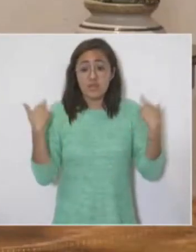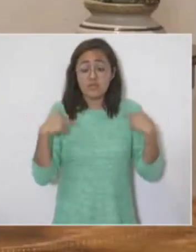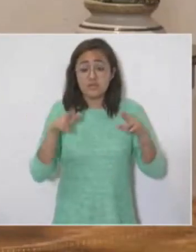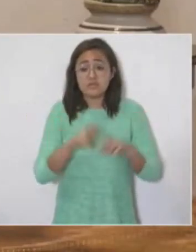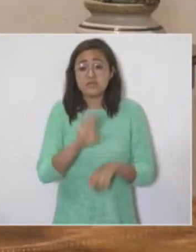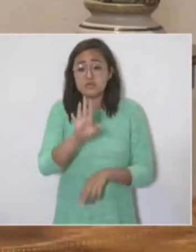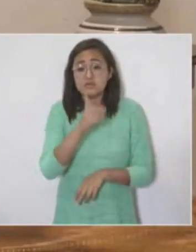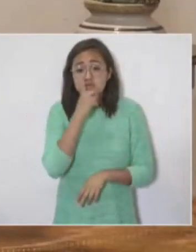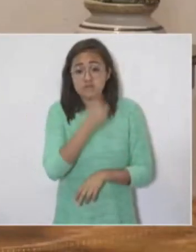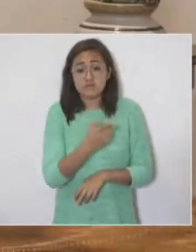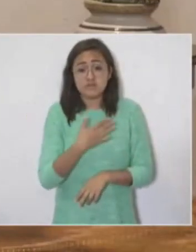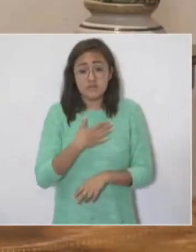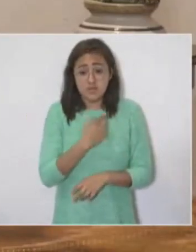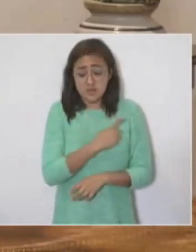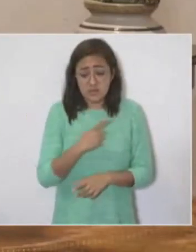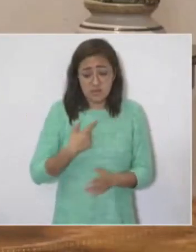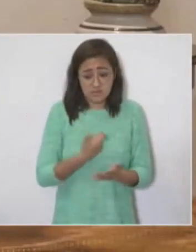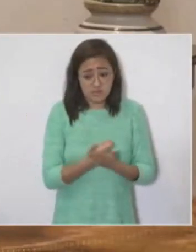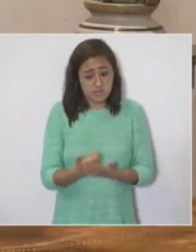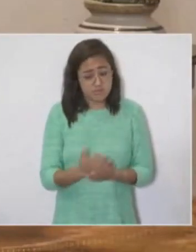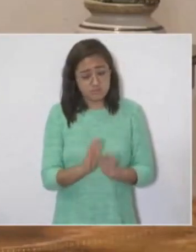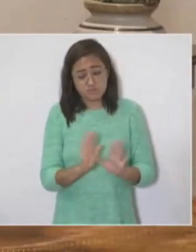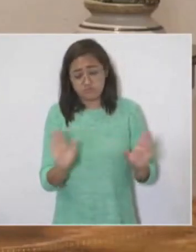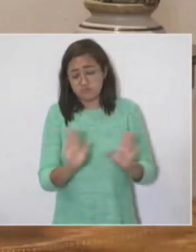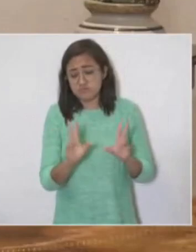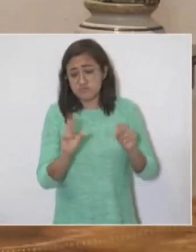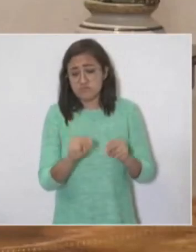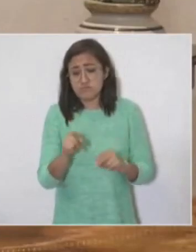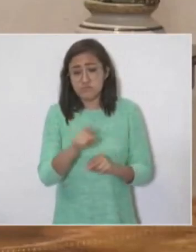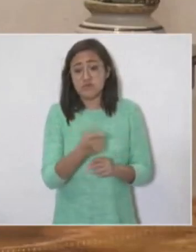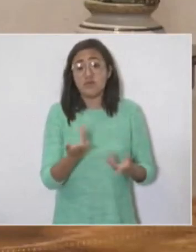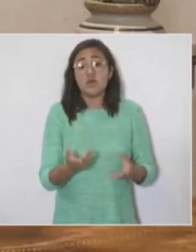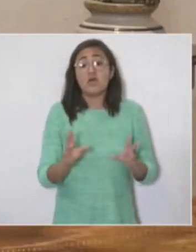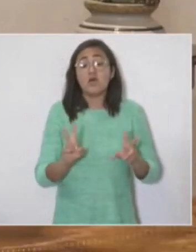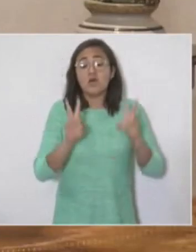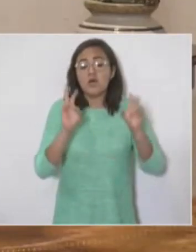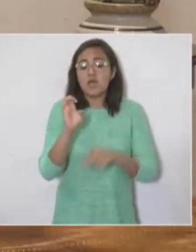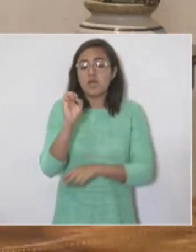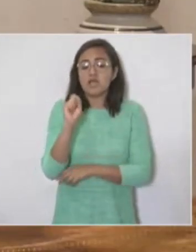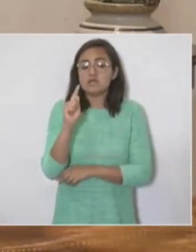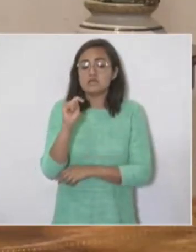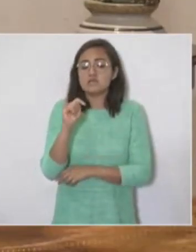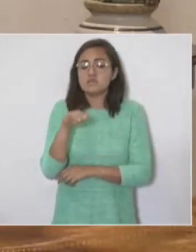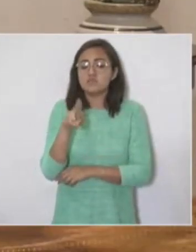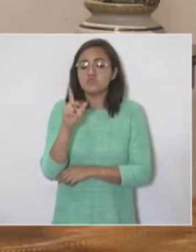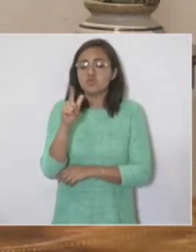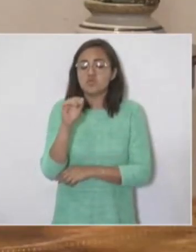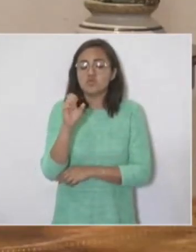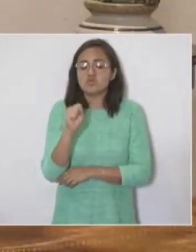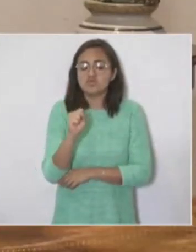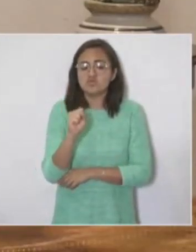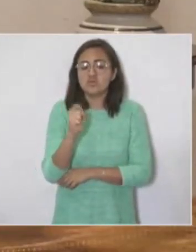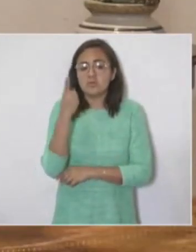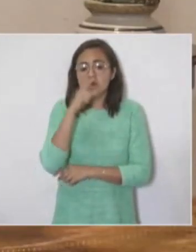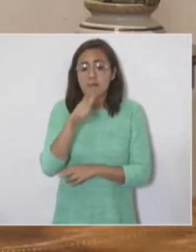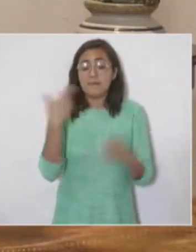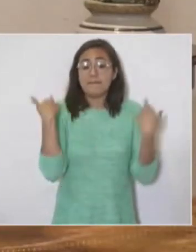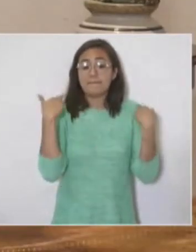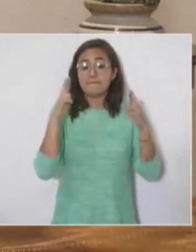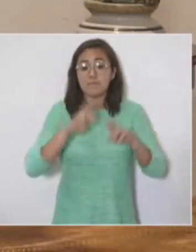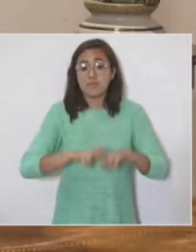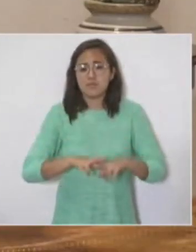decirles que no les debemos ni un peso son estímulos Fiscales estímulos perdón a salarios de maestros